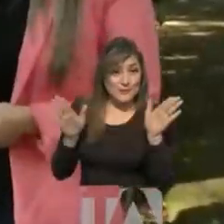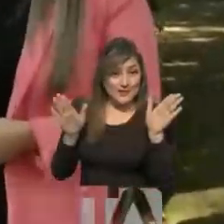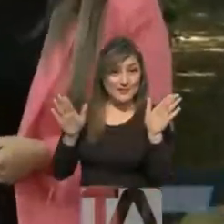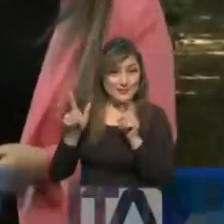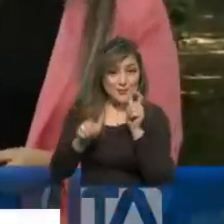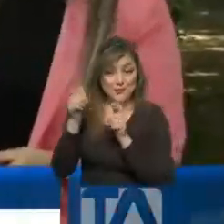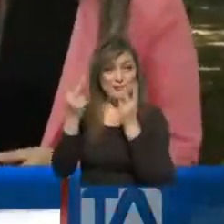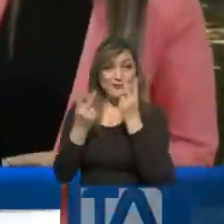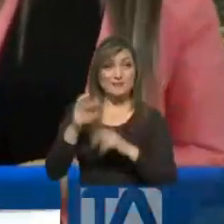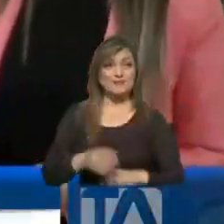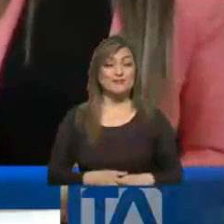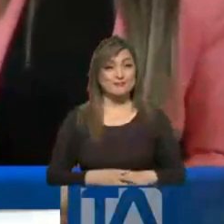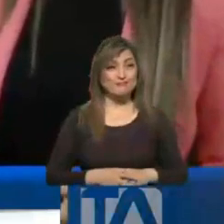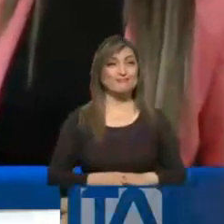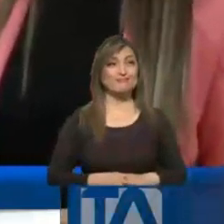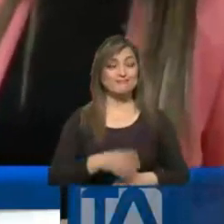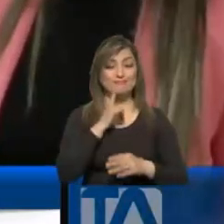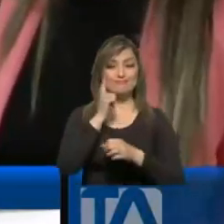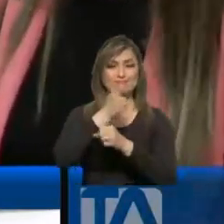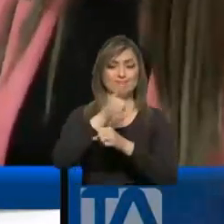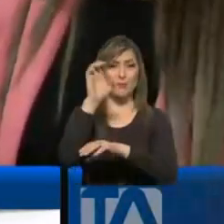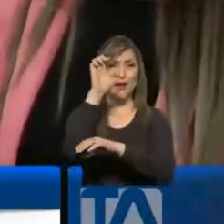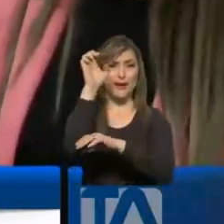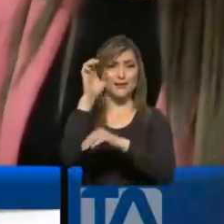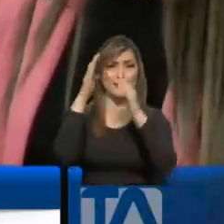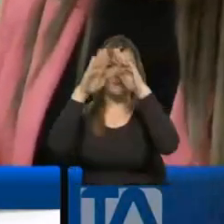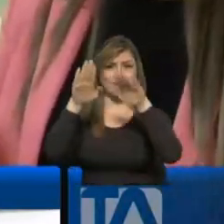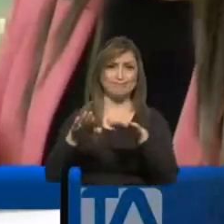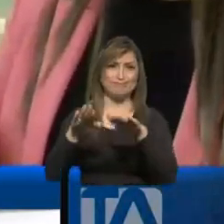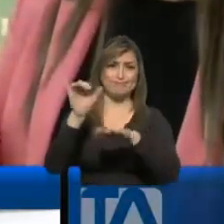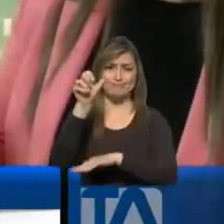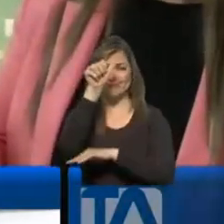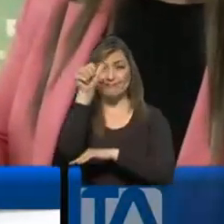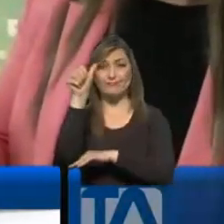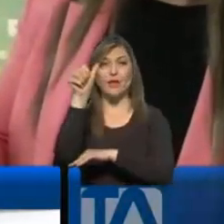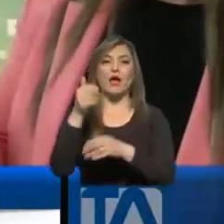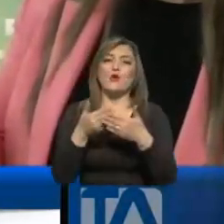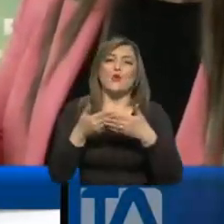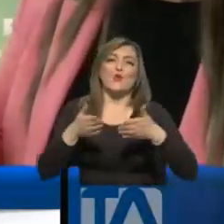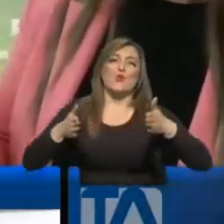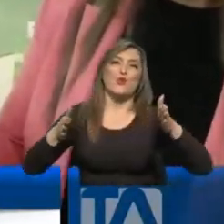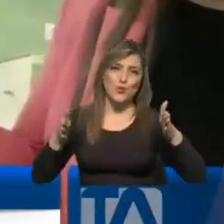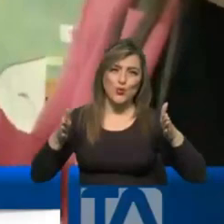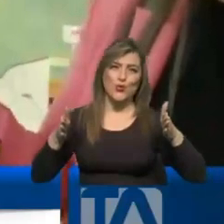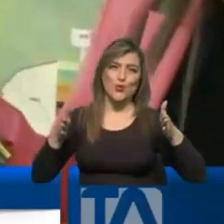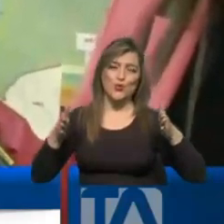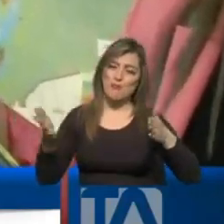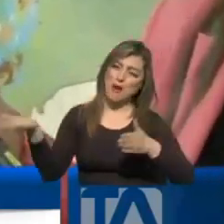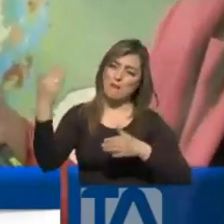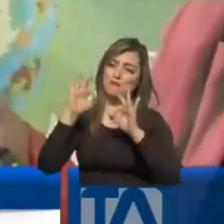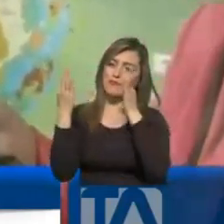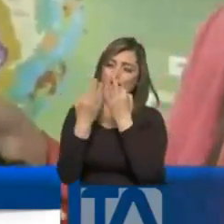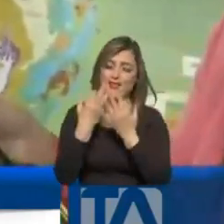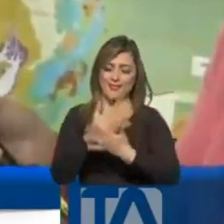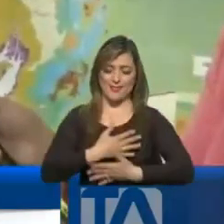al público. Así es, una vez terminado el estado de excepción, el Jardín Botánico de Quito abre sus puertas para que lo disfrute en